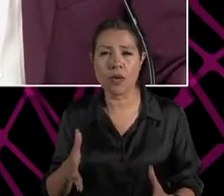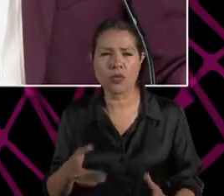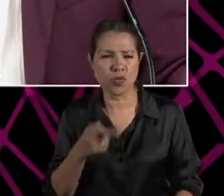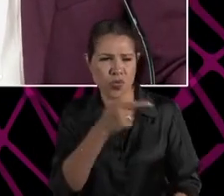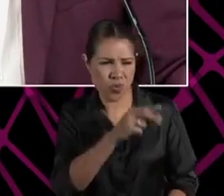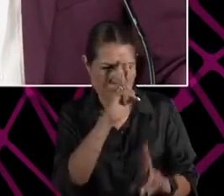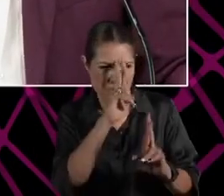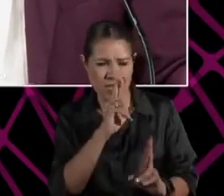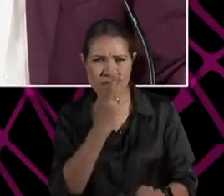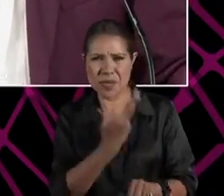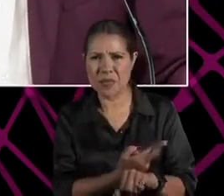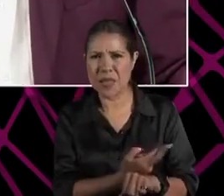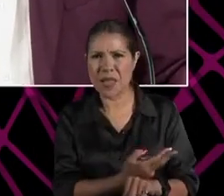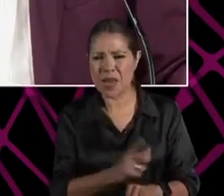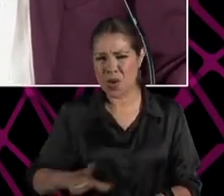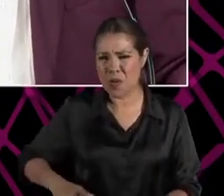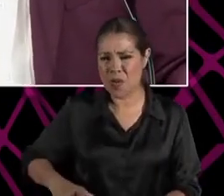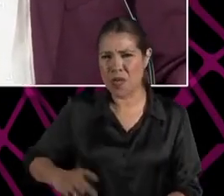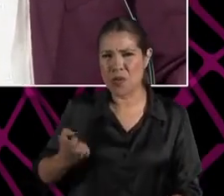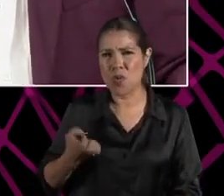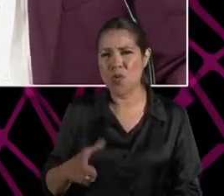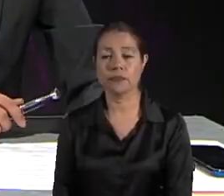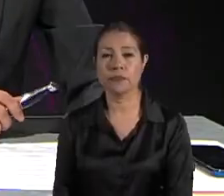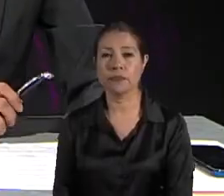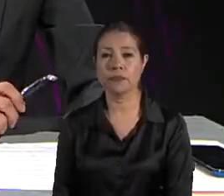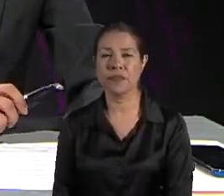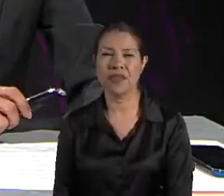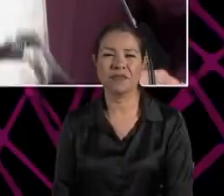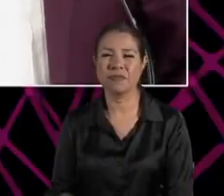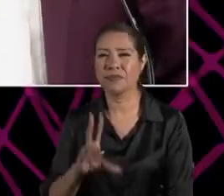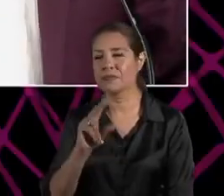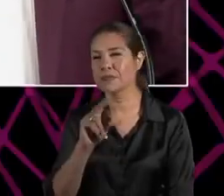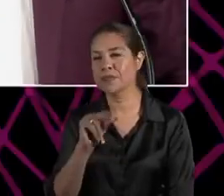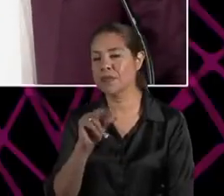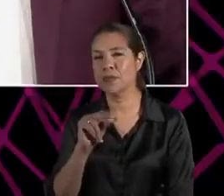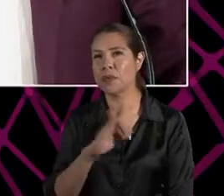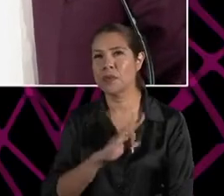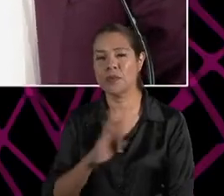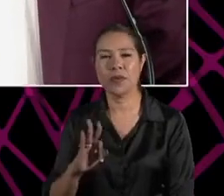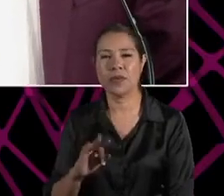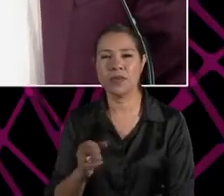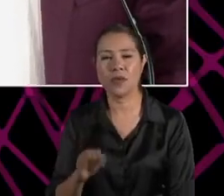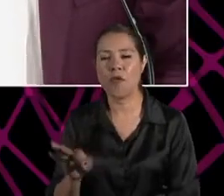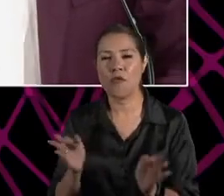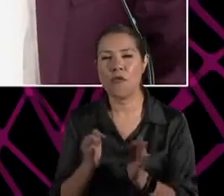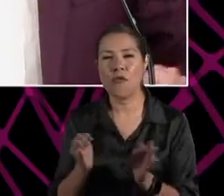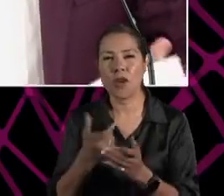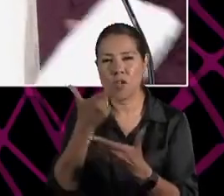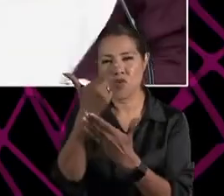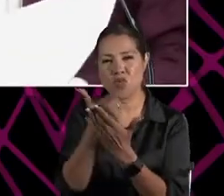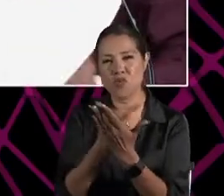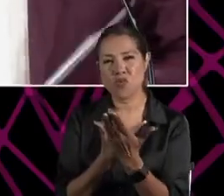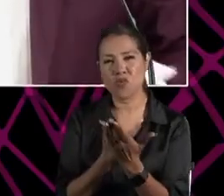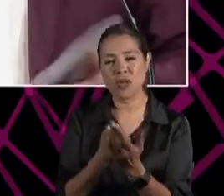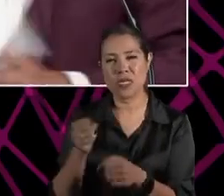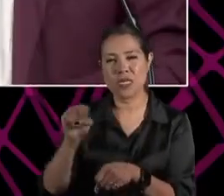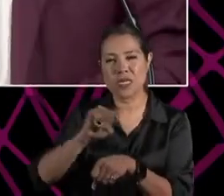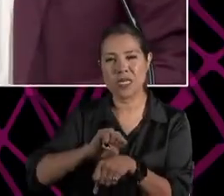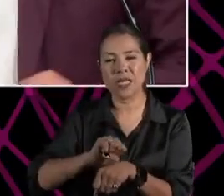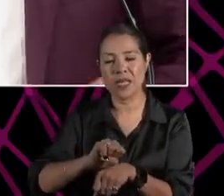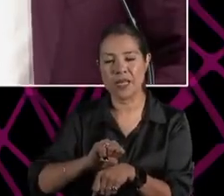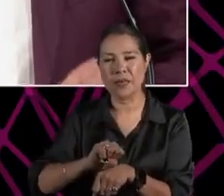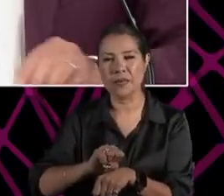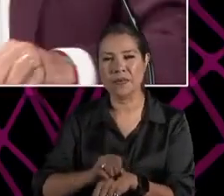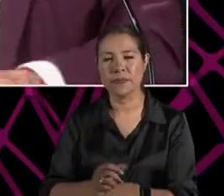Asume tu responsabilidad, el gobernador de Guanajuato fuiste tú. No pueden alterarse, ahí están de manera muy clara en el Secretariado